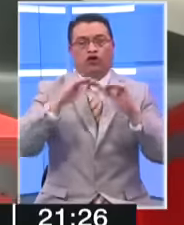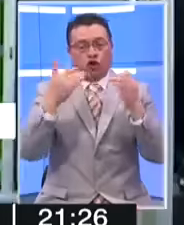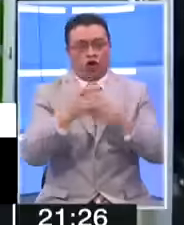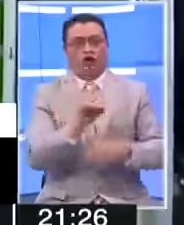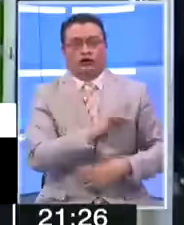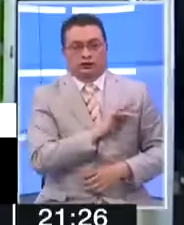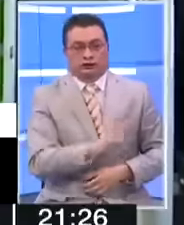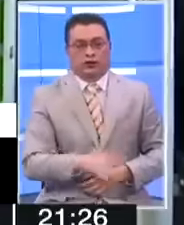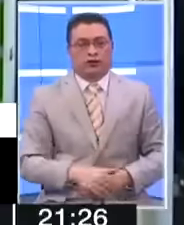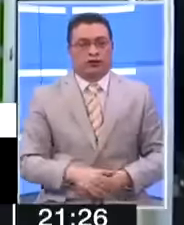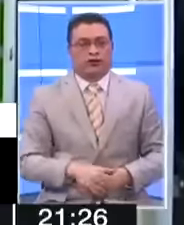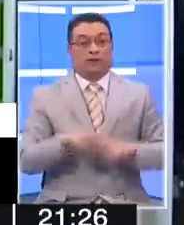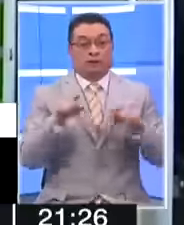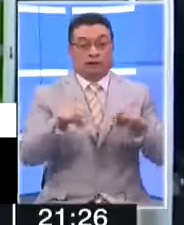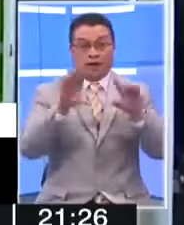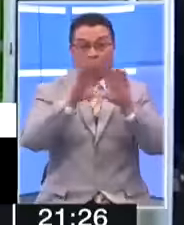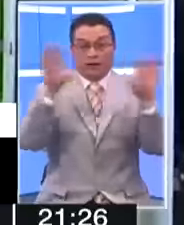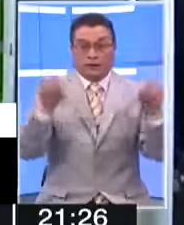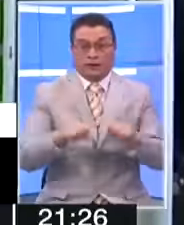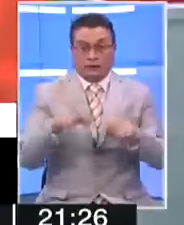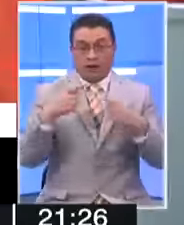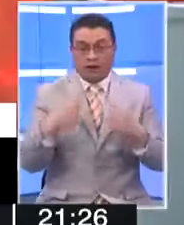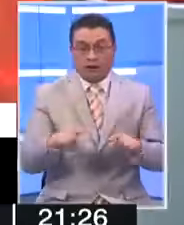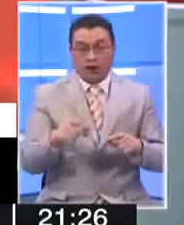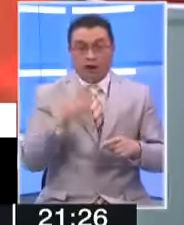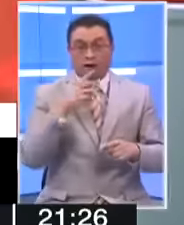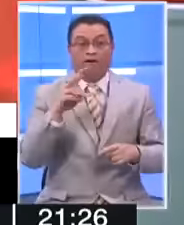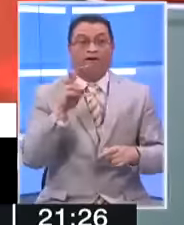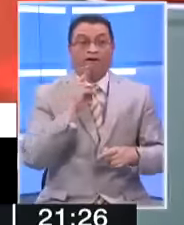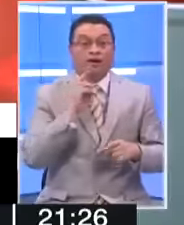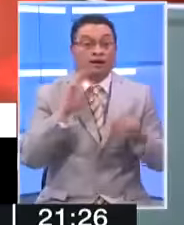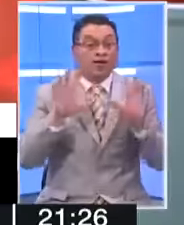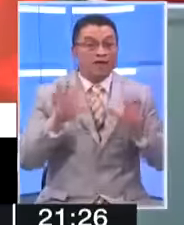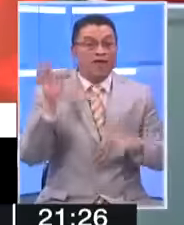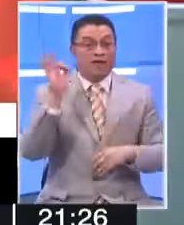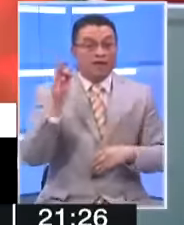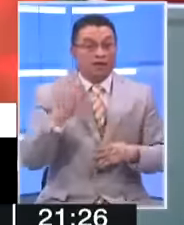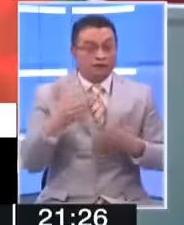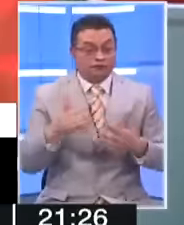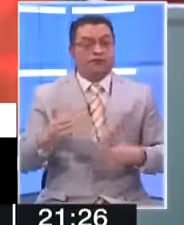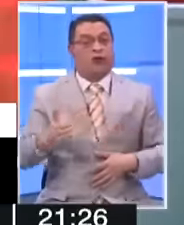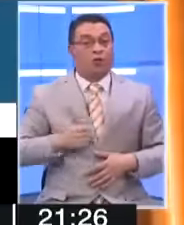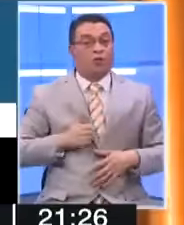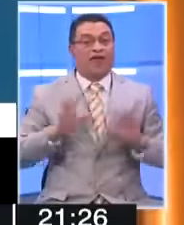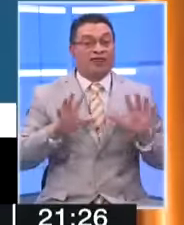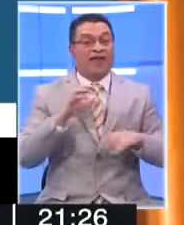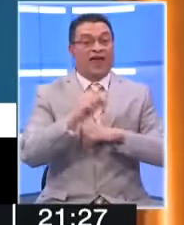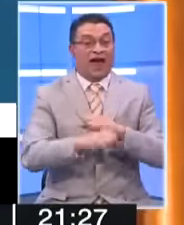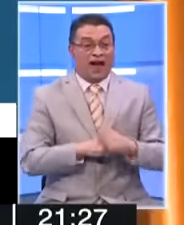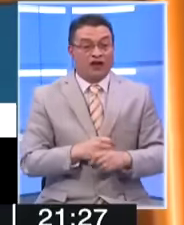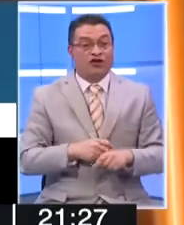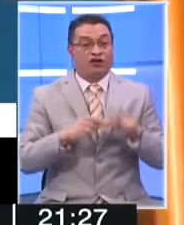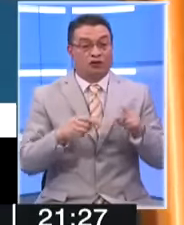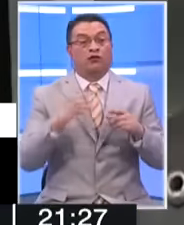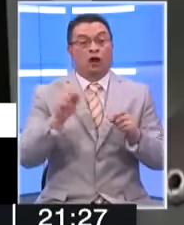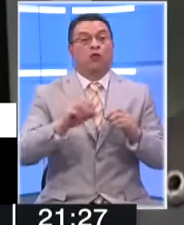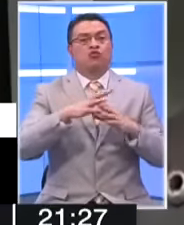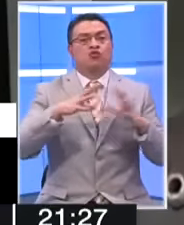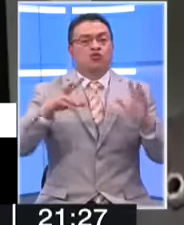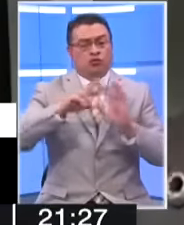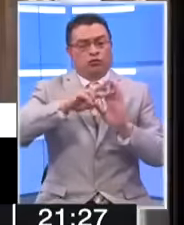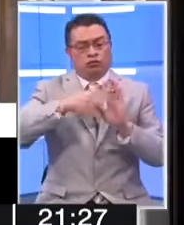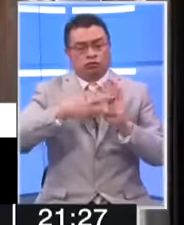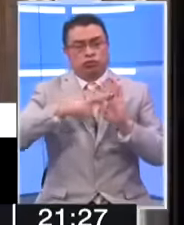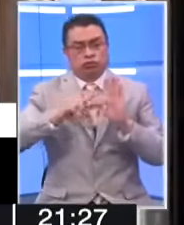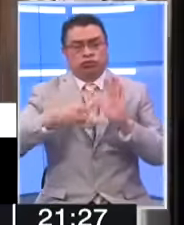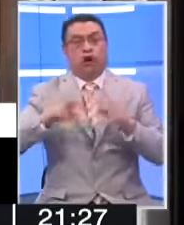país. Década de este sistema que se cumplirá específicamente el viernes 10 de febrero, años en los que ha sufrido varias modificaciones para intentar